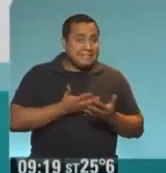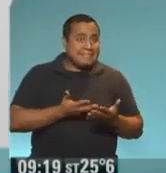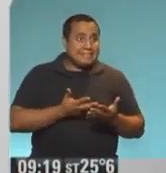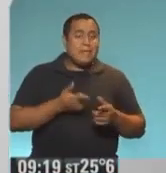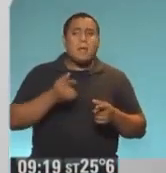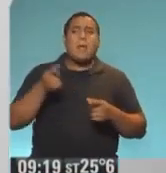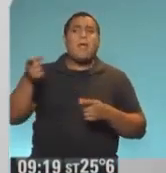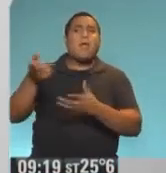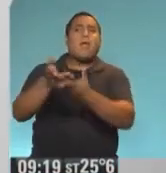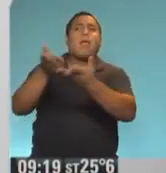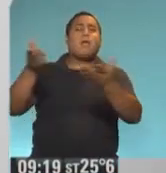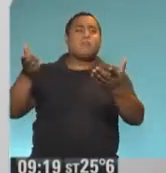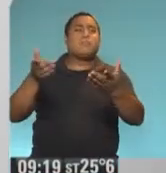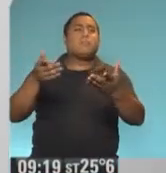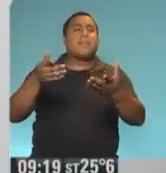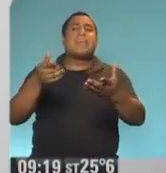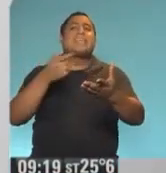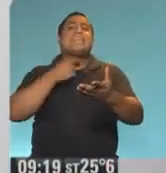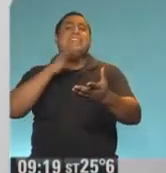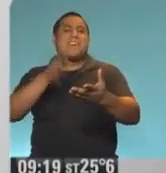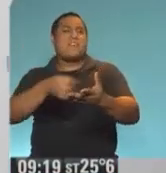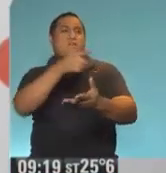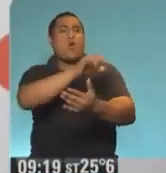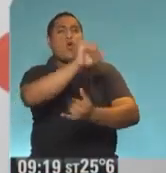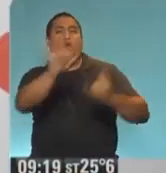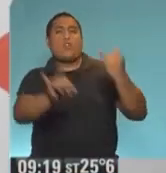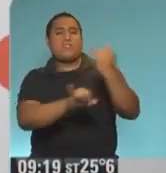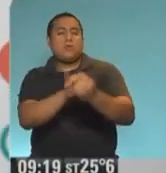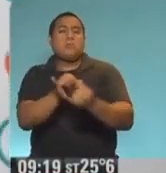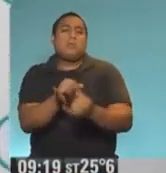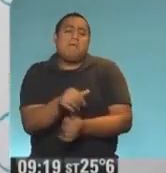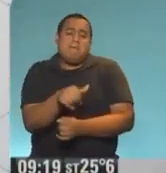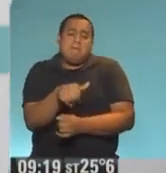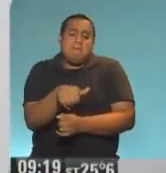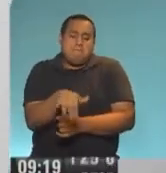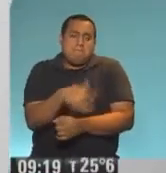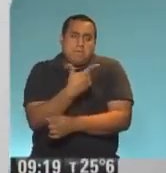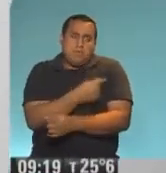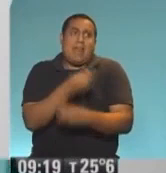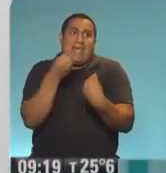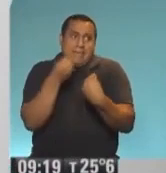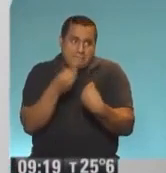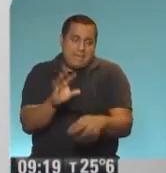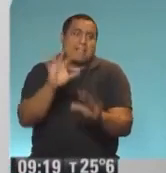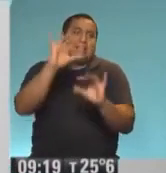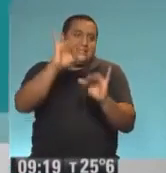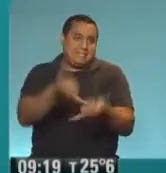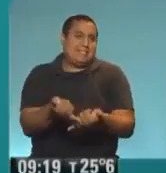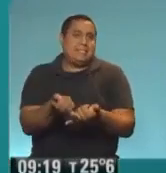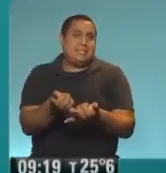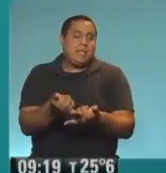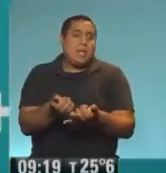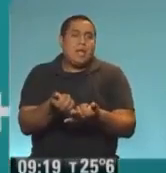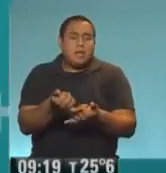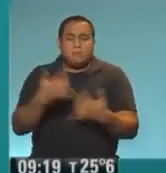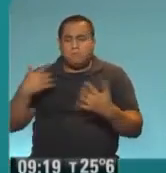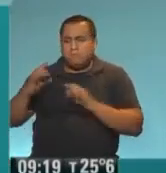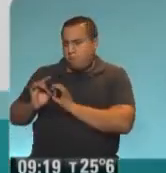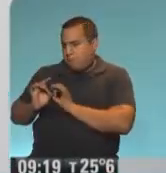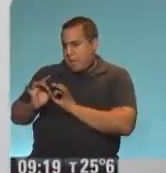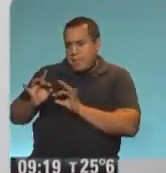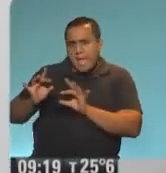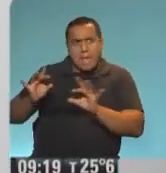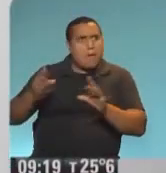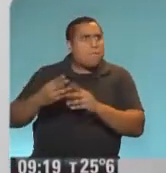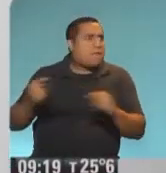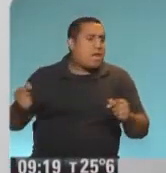saber cuál es su mejor consejo. Está claro que la vacuna ya comenzó, que todavía al final de esta tragedia no ha llegado ni mucho